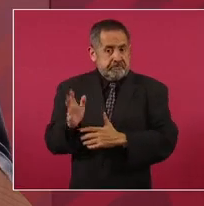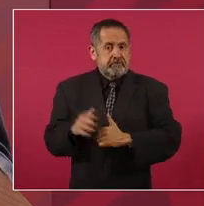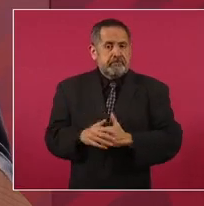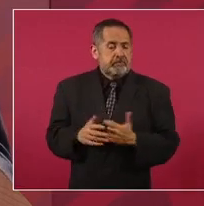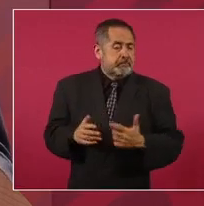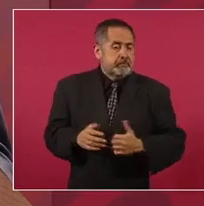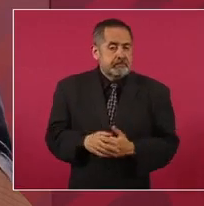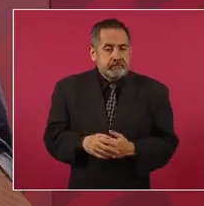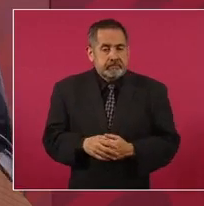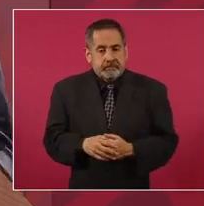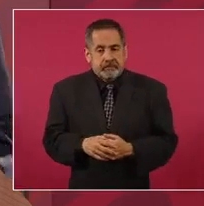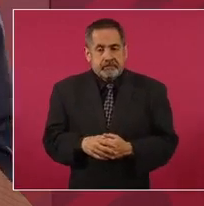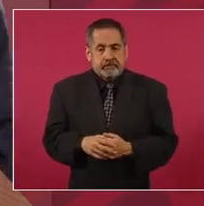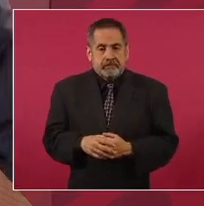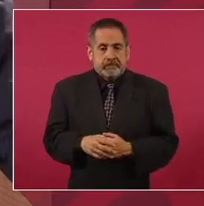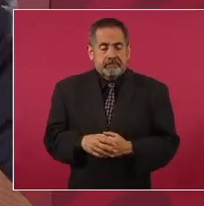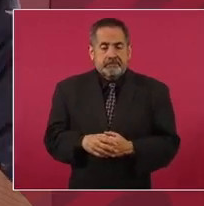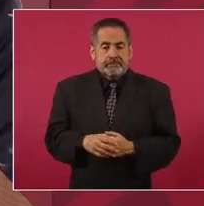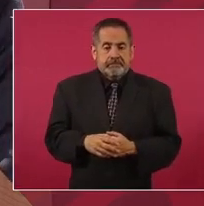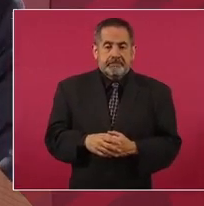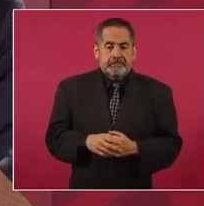se